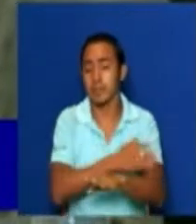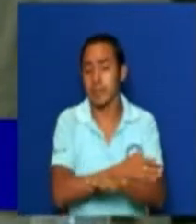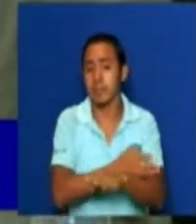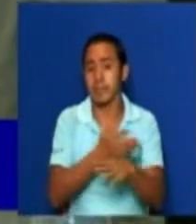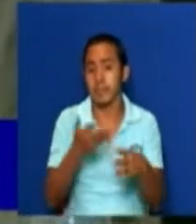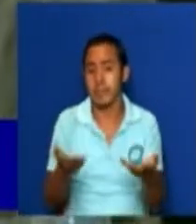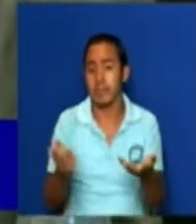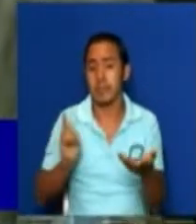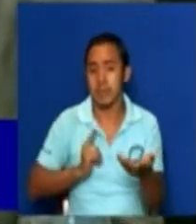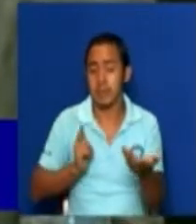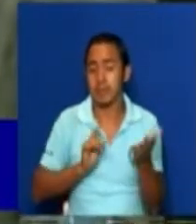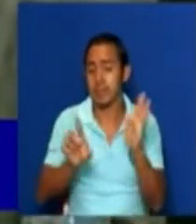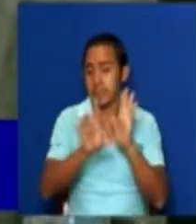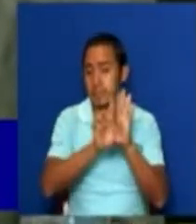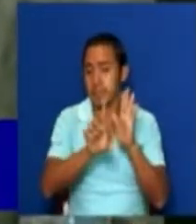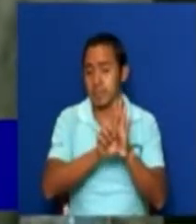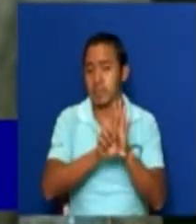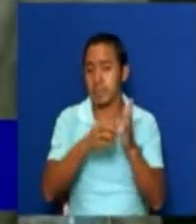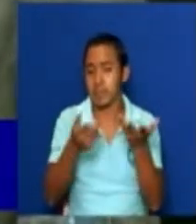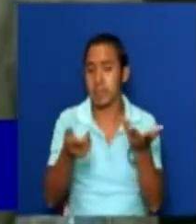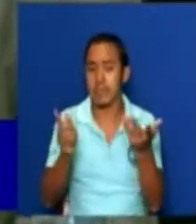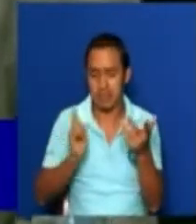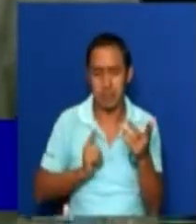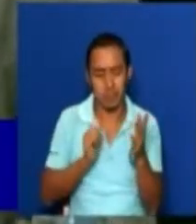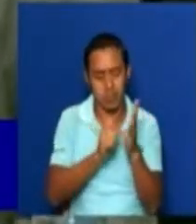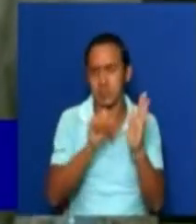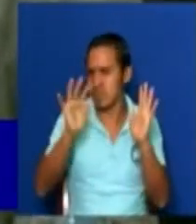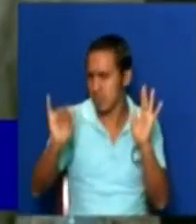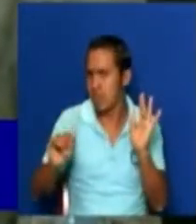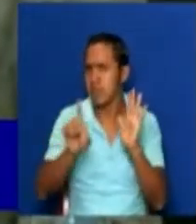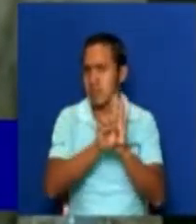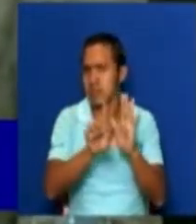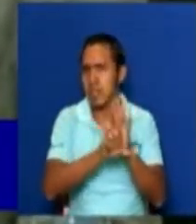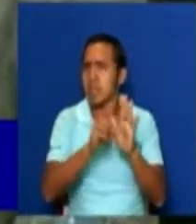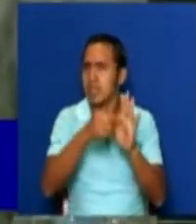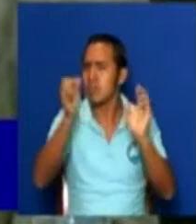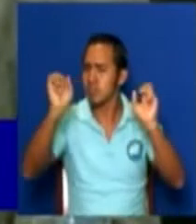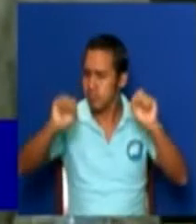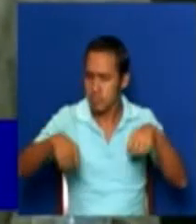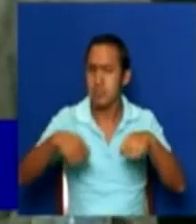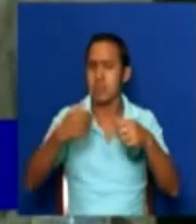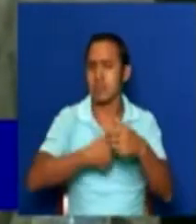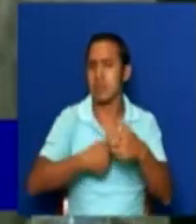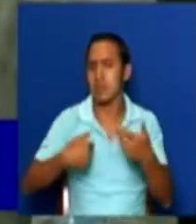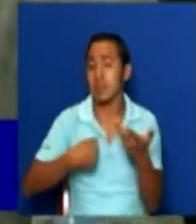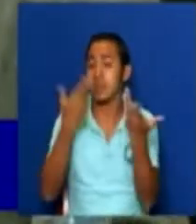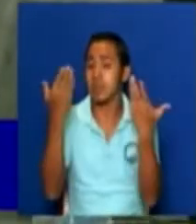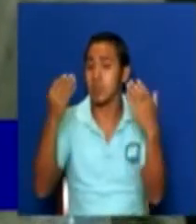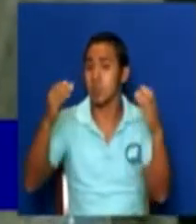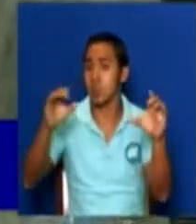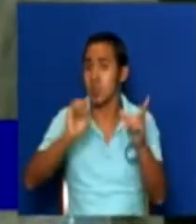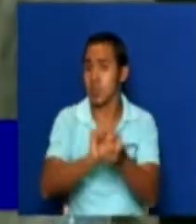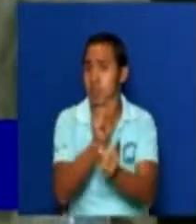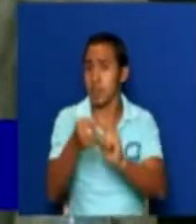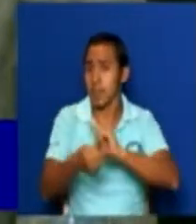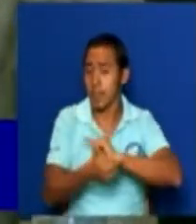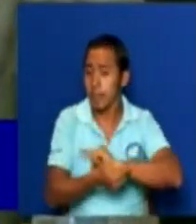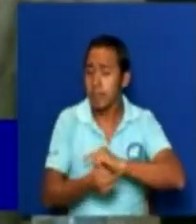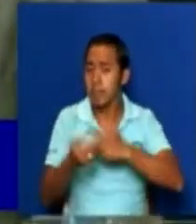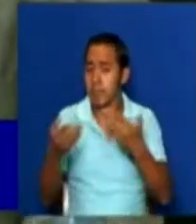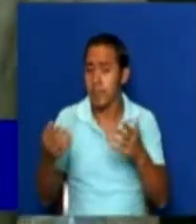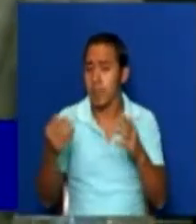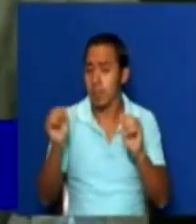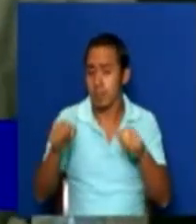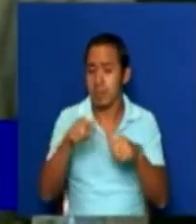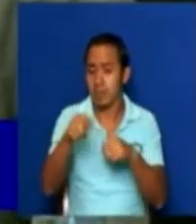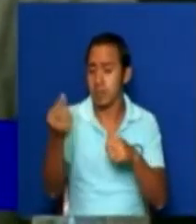anteriormente, tenemos la ley, y el hecho de que tengamos la ley, eso nos da la posibilidad de ir creando las condiciones para